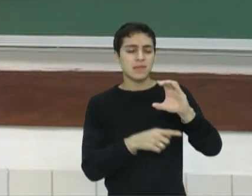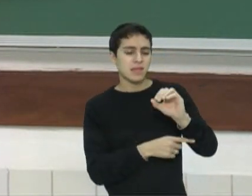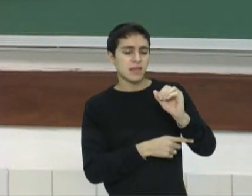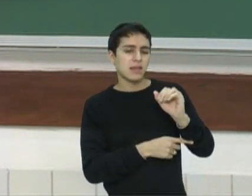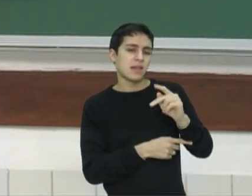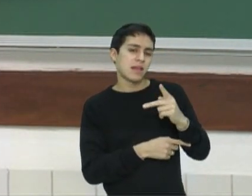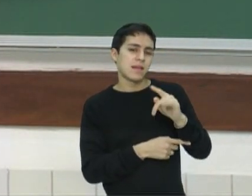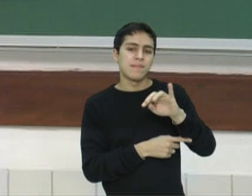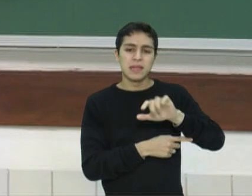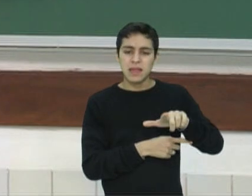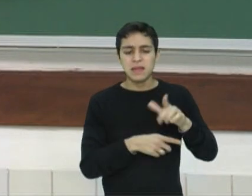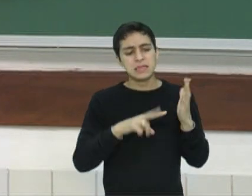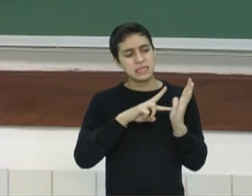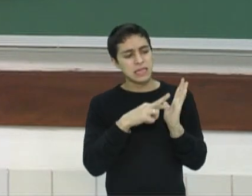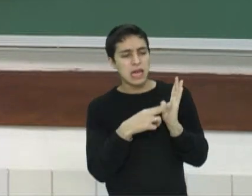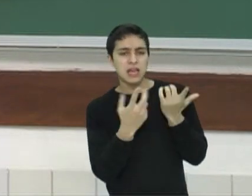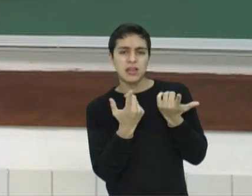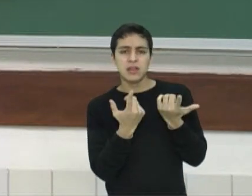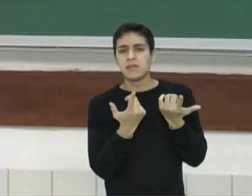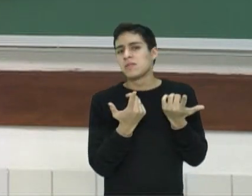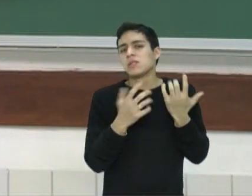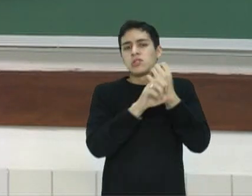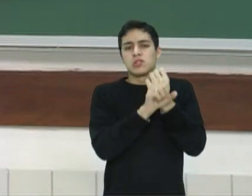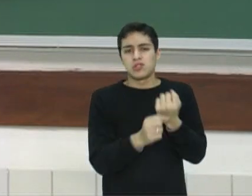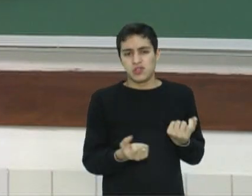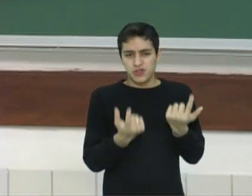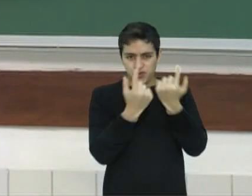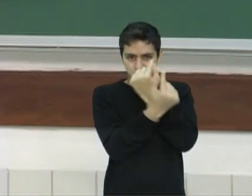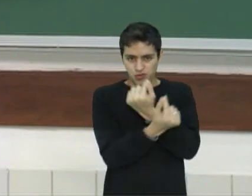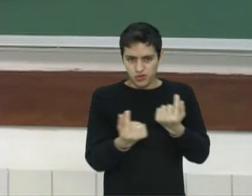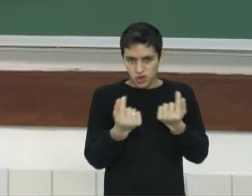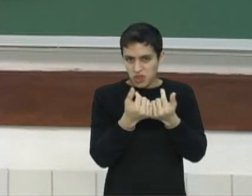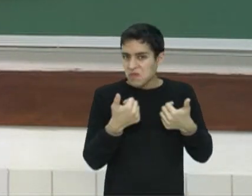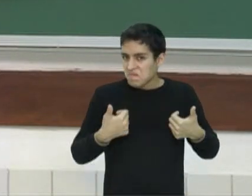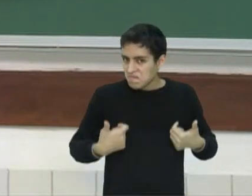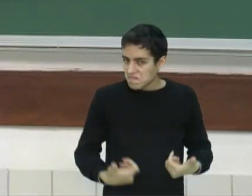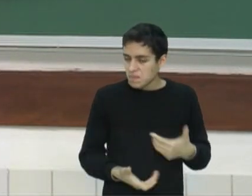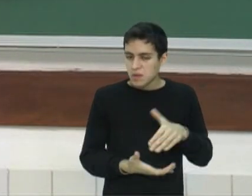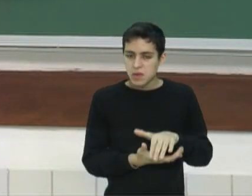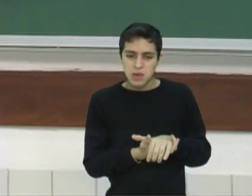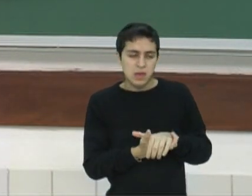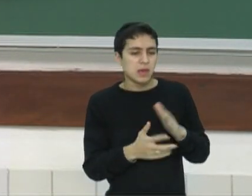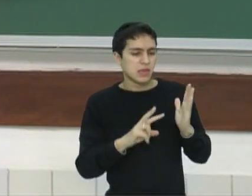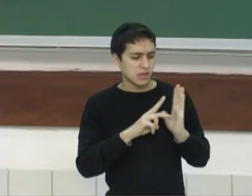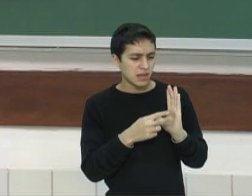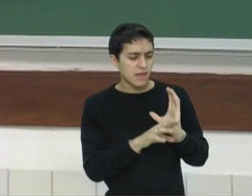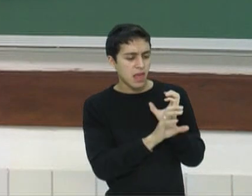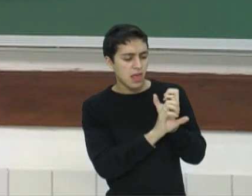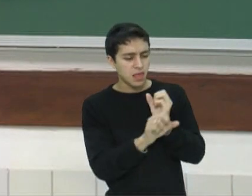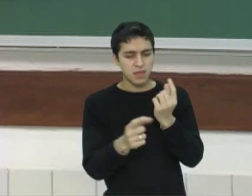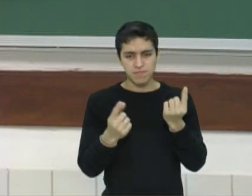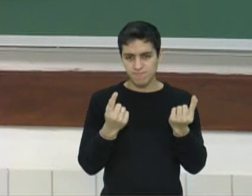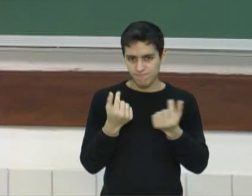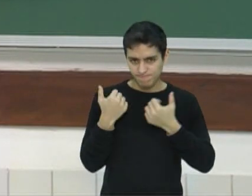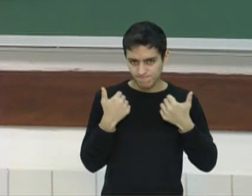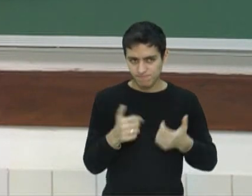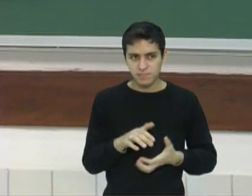capital, se referindo à quantidade em dinheiro, em economia.